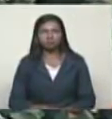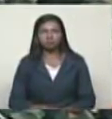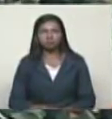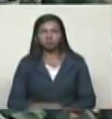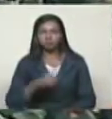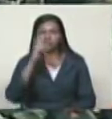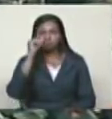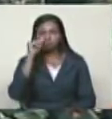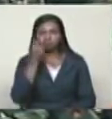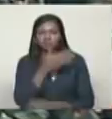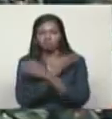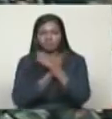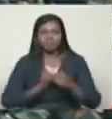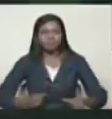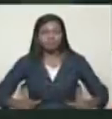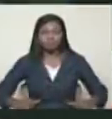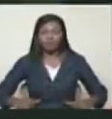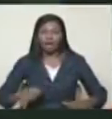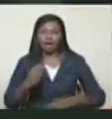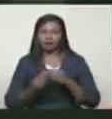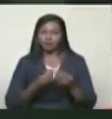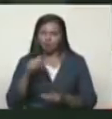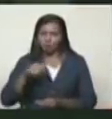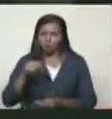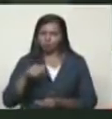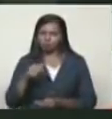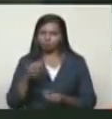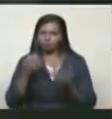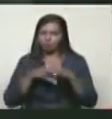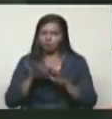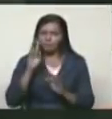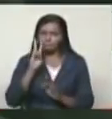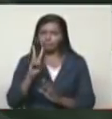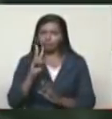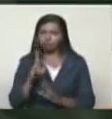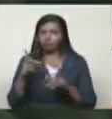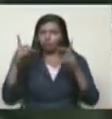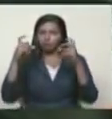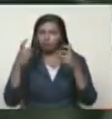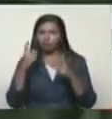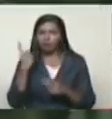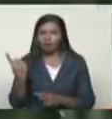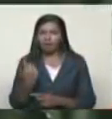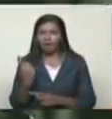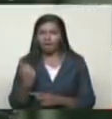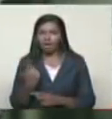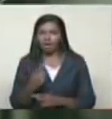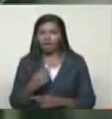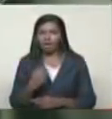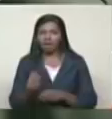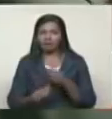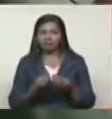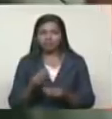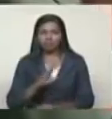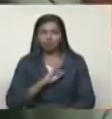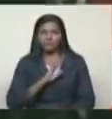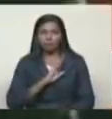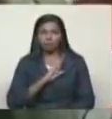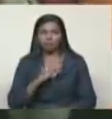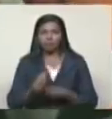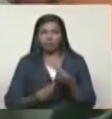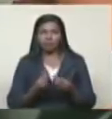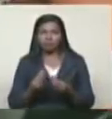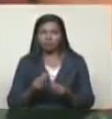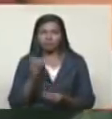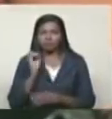efectivos militares, quienes hoy a través de estas imágenes y a través de la conducta dan un mensaje